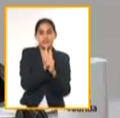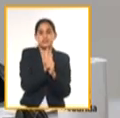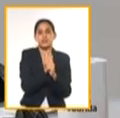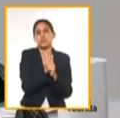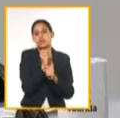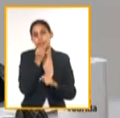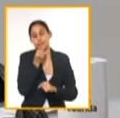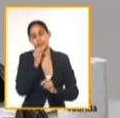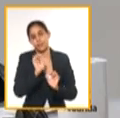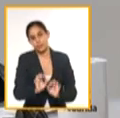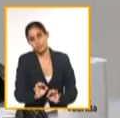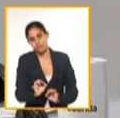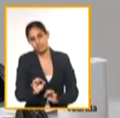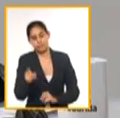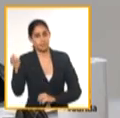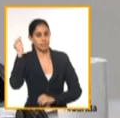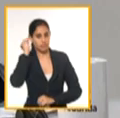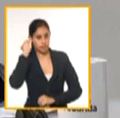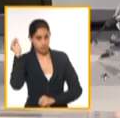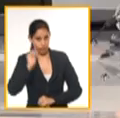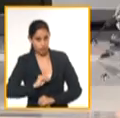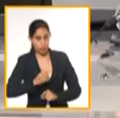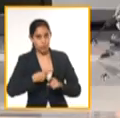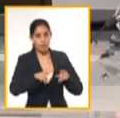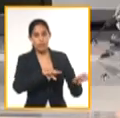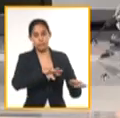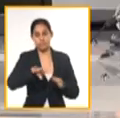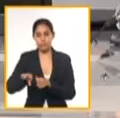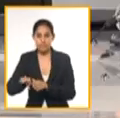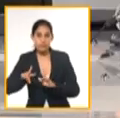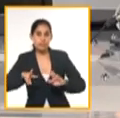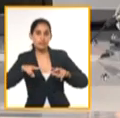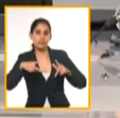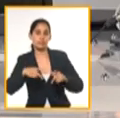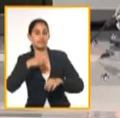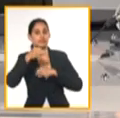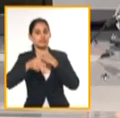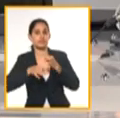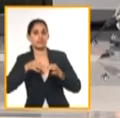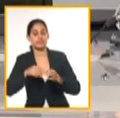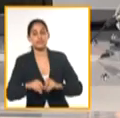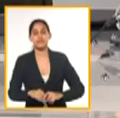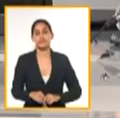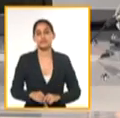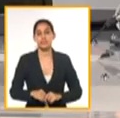conozca. Acá sí resaltar, Randy, que se